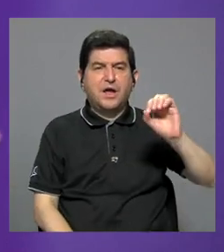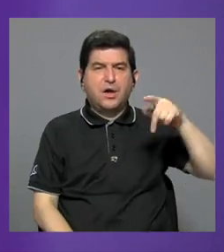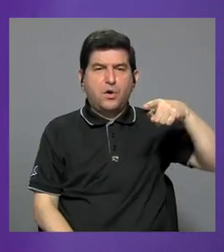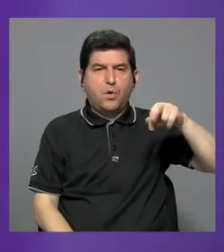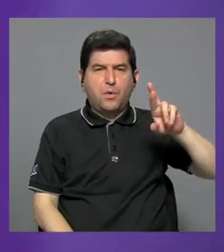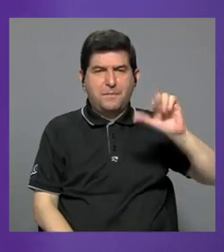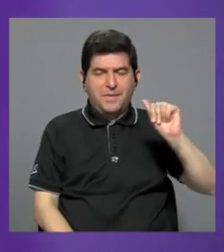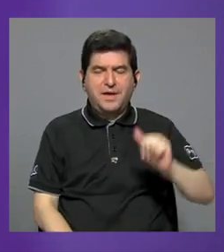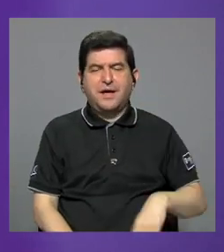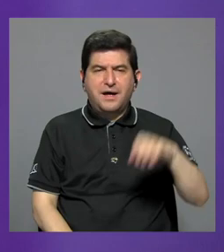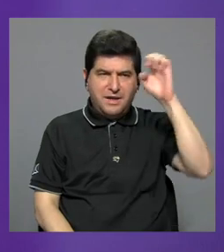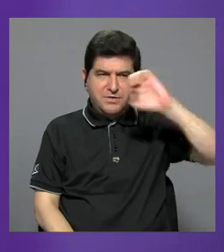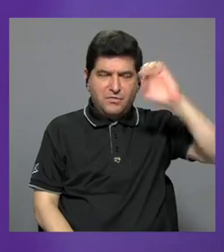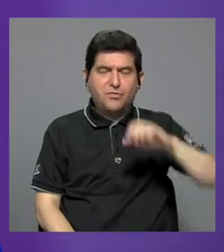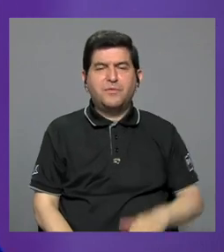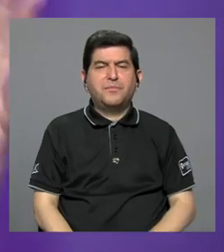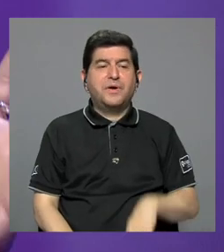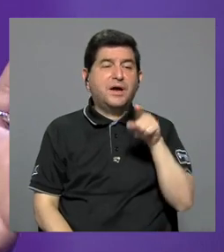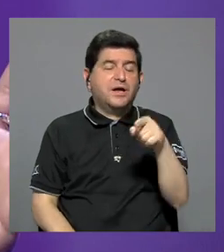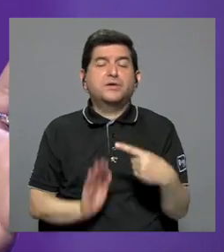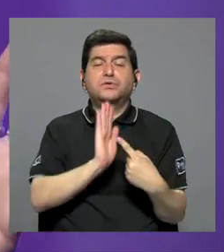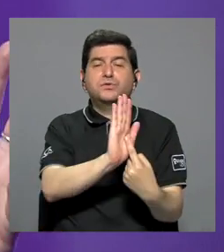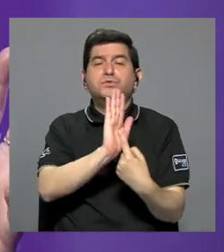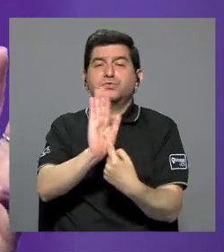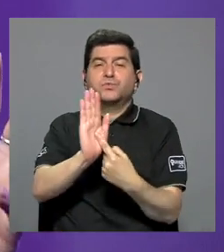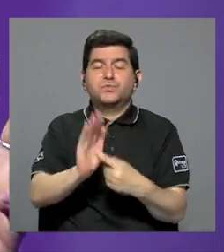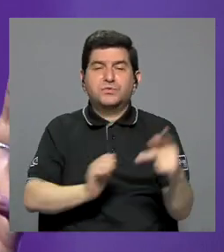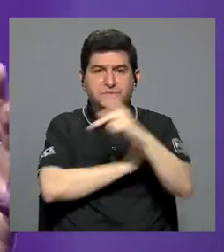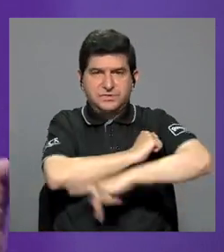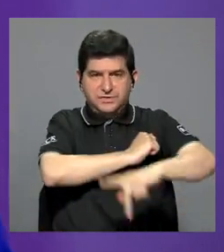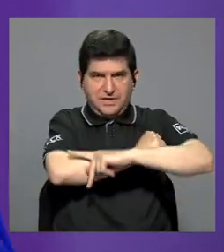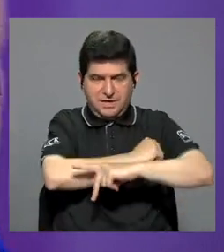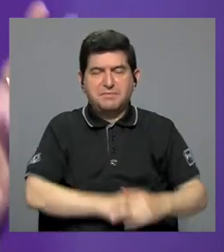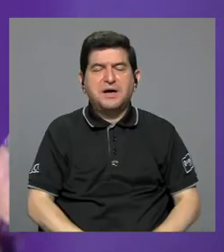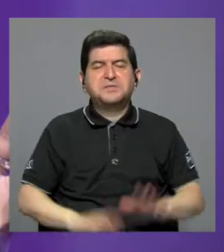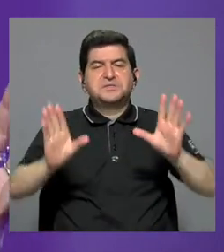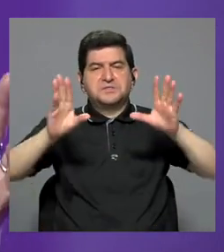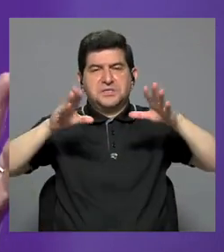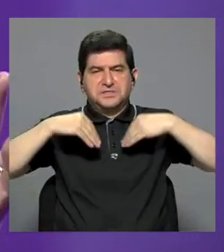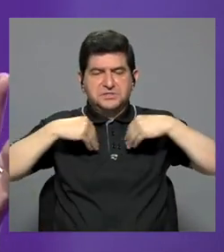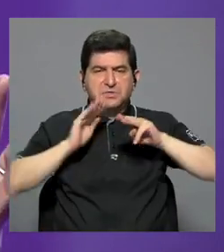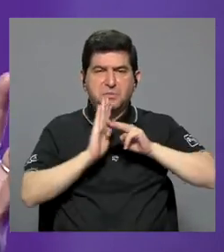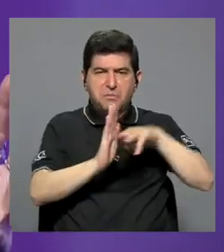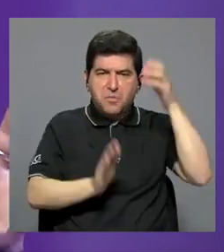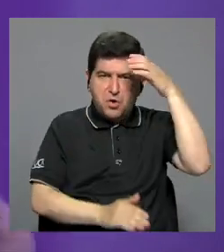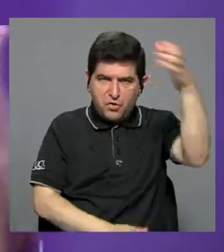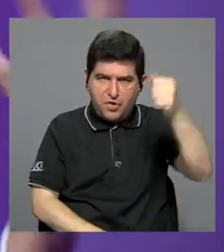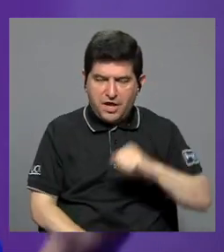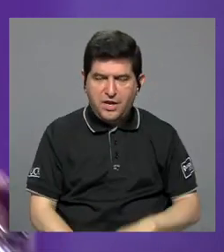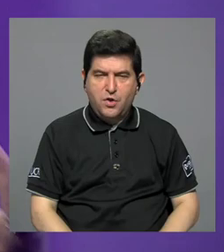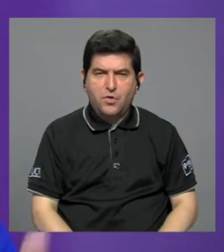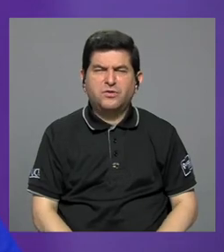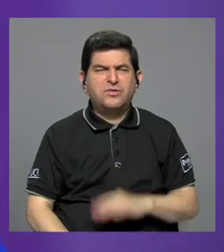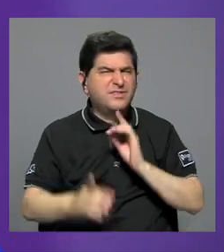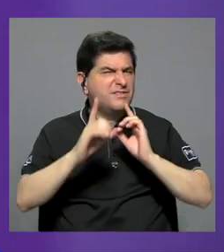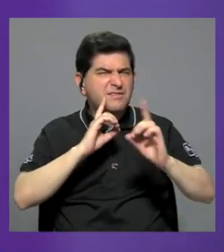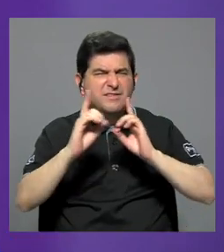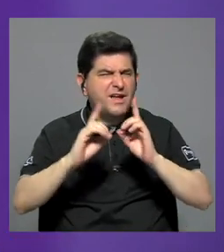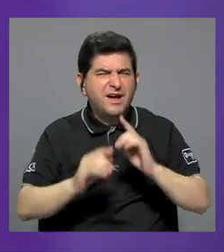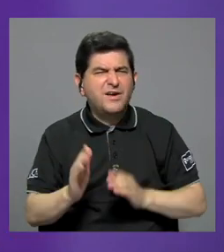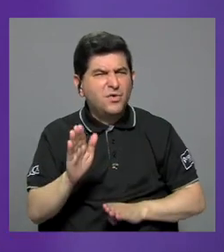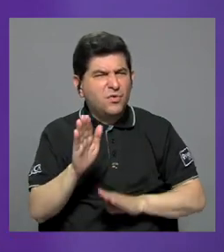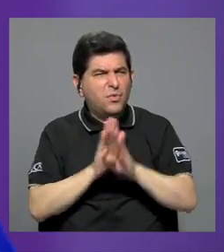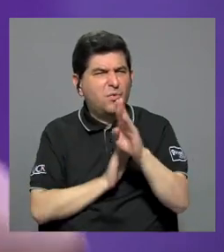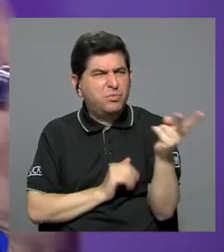y su reproducción alrededor, digamos, de los países que en su momento han adoptado estos modelos culturales. Claro. ¿Cuál es el diálogo que